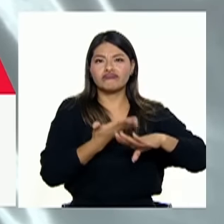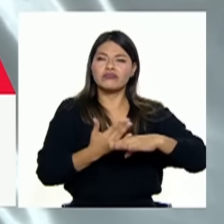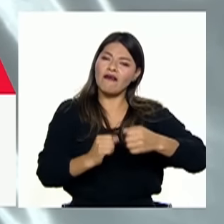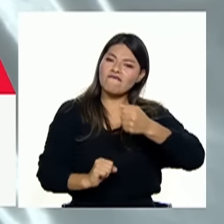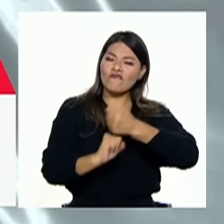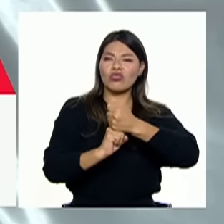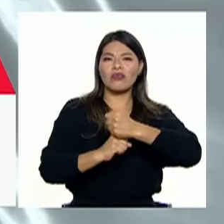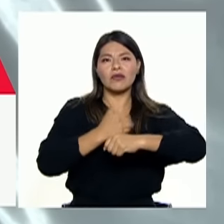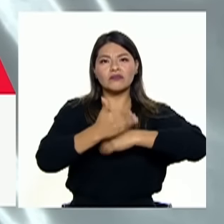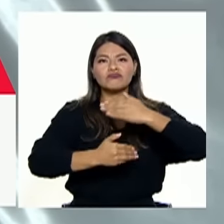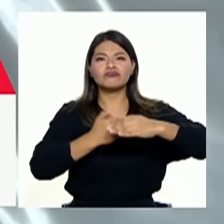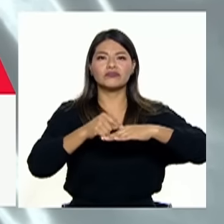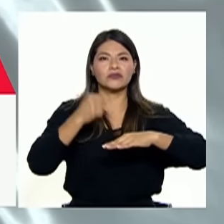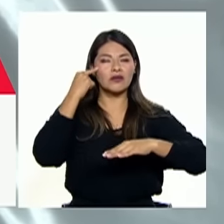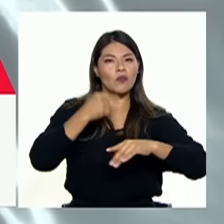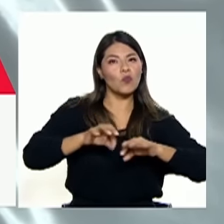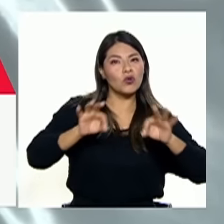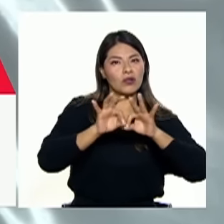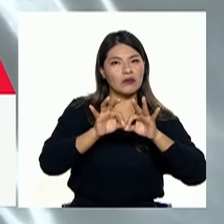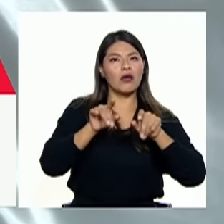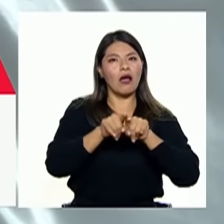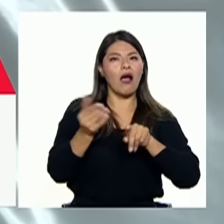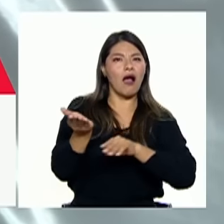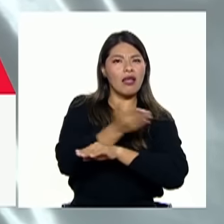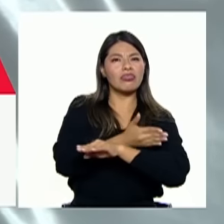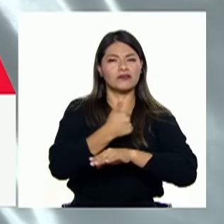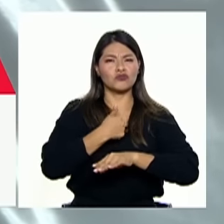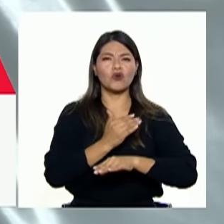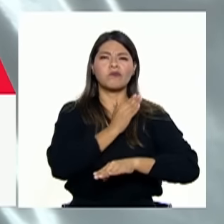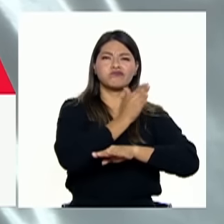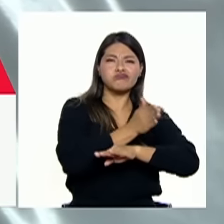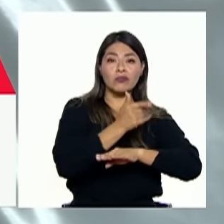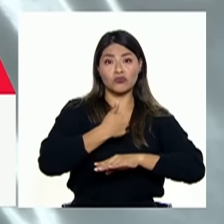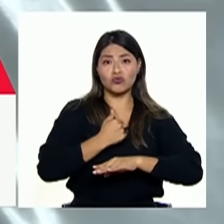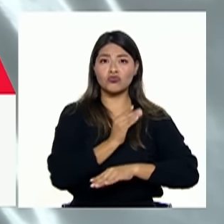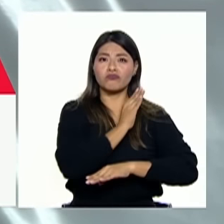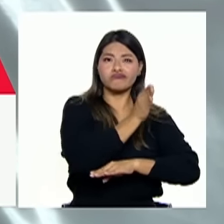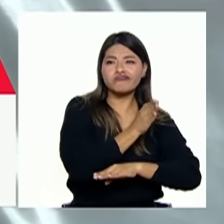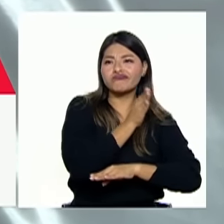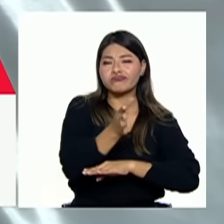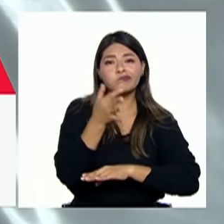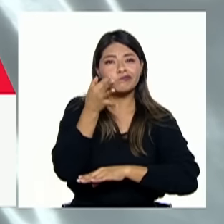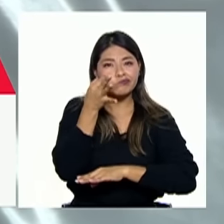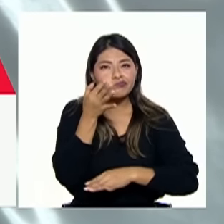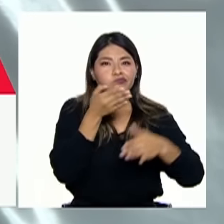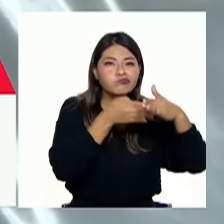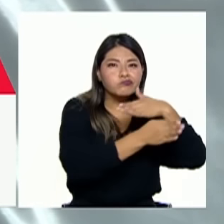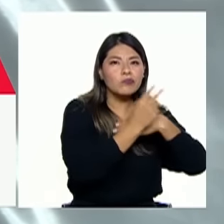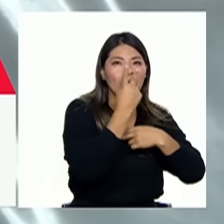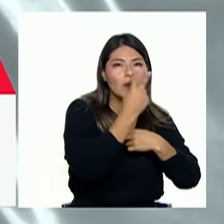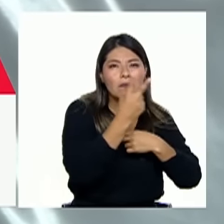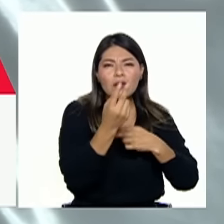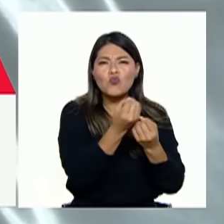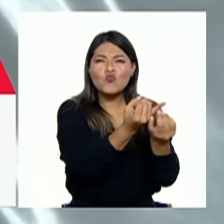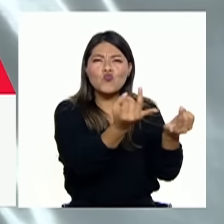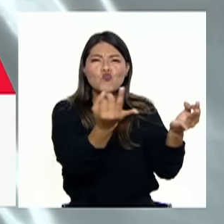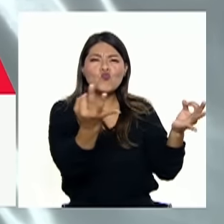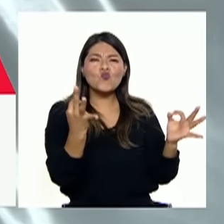Por el contrario, el haber recorrido las diferentes regiones del país y haber encontrado